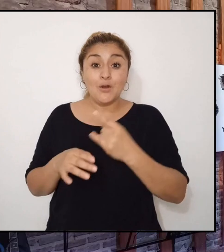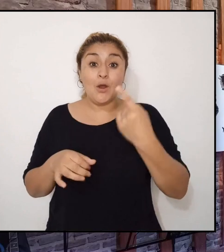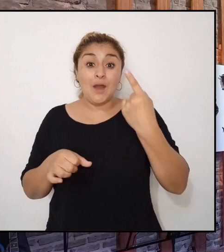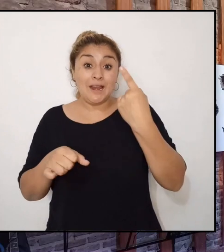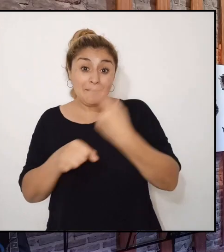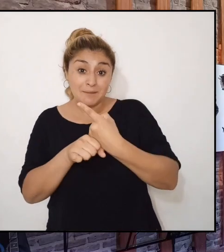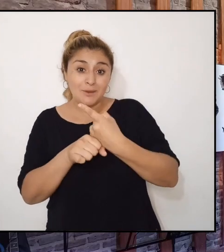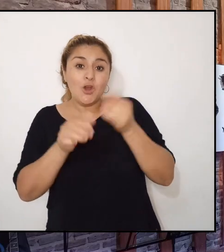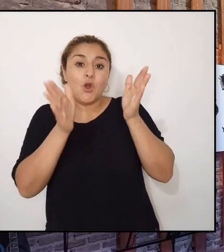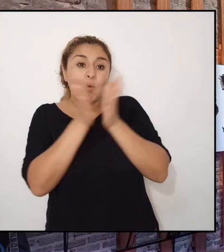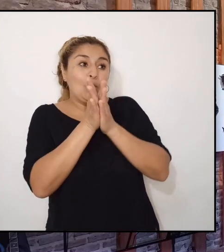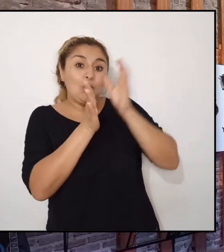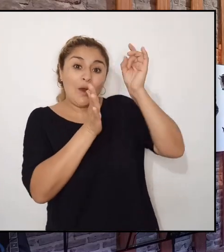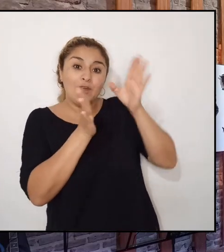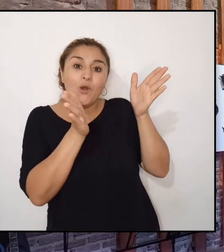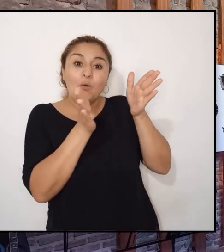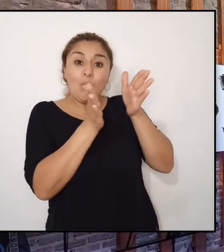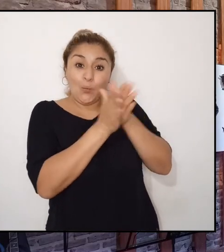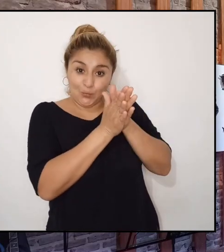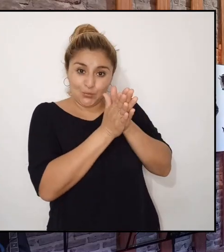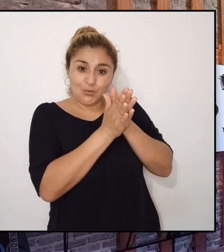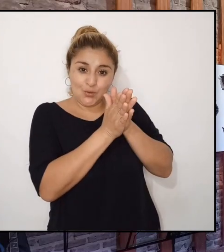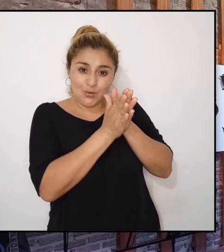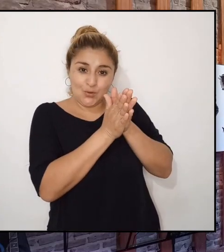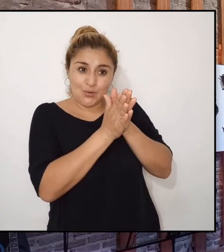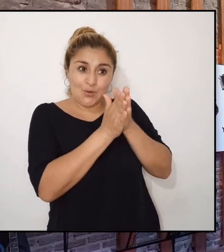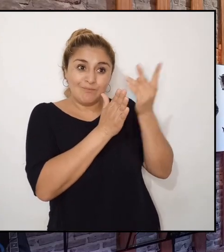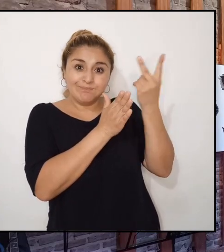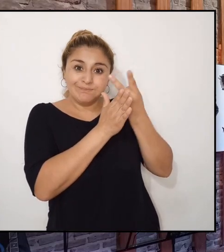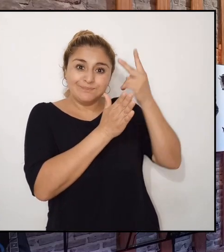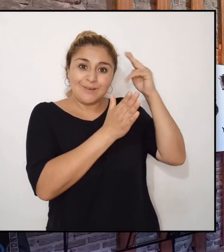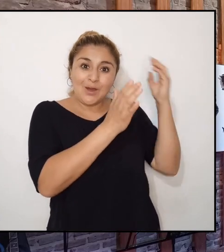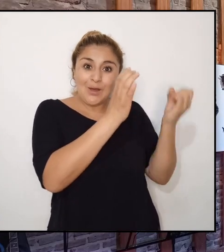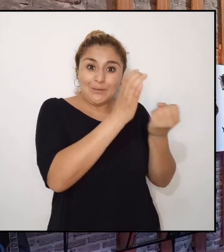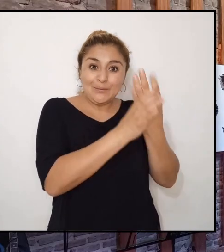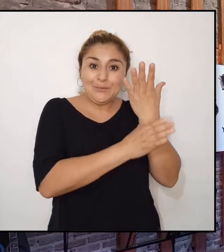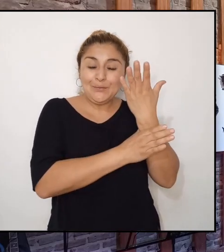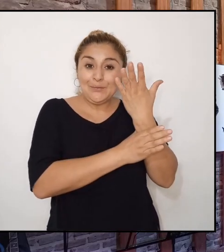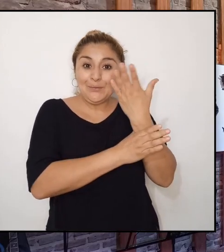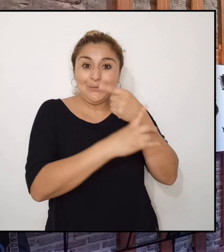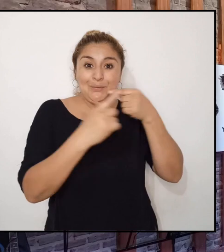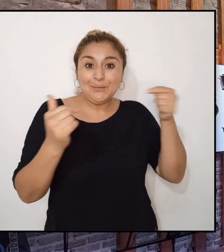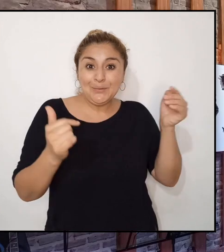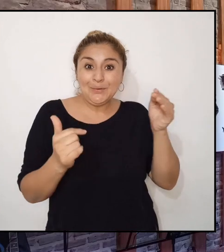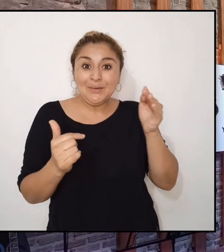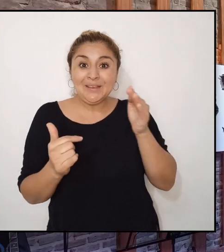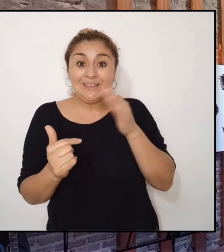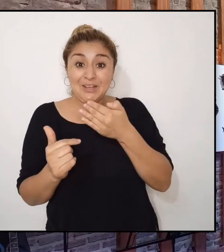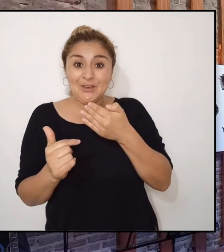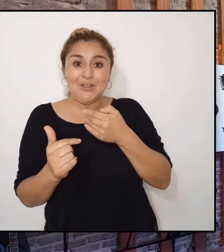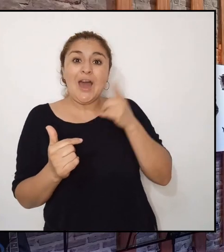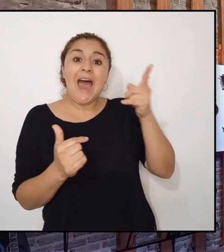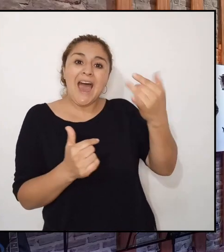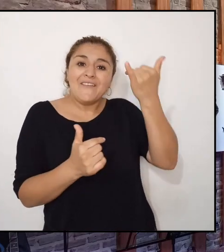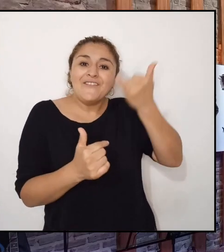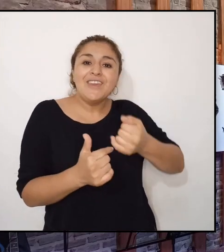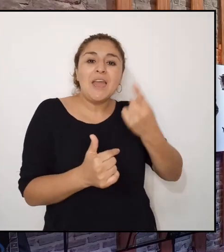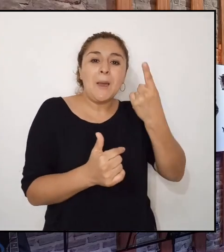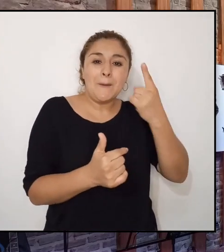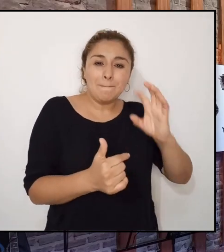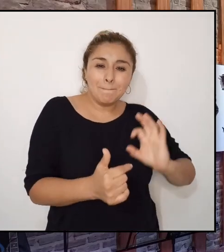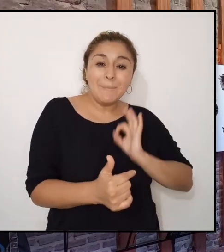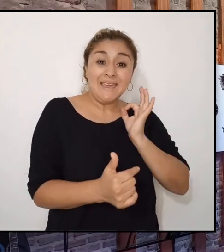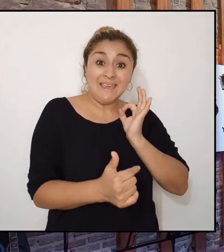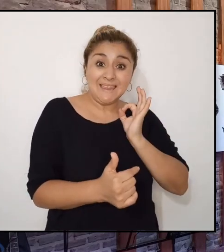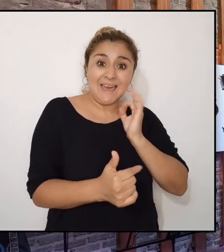por él fueron hechas, y sin él nada de lo que ha sido fue hecho. En él estaba la vida, y la vida era la luz de los hombres.